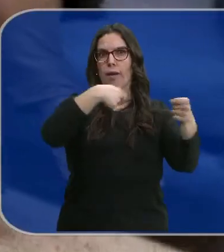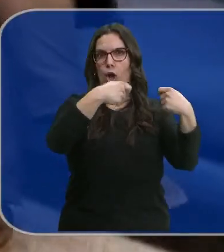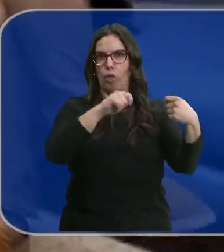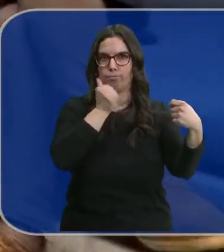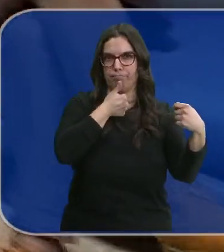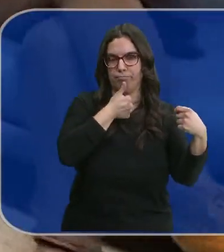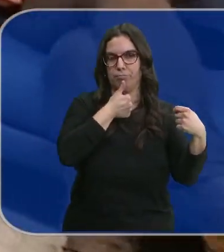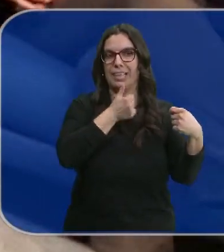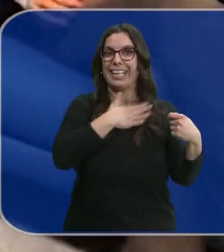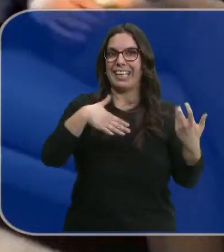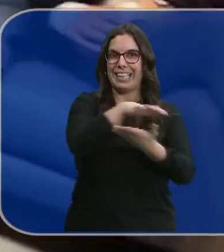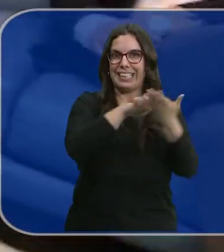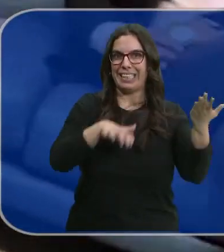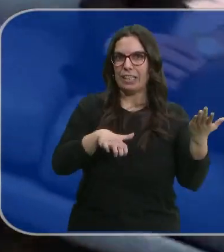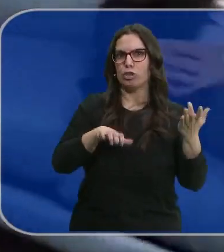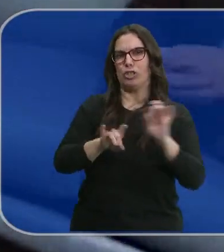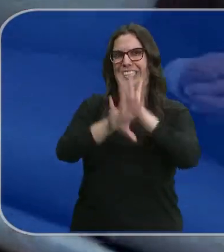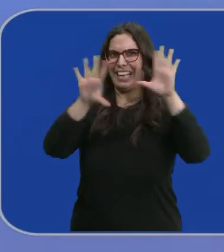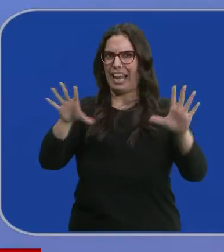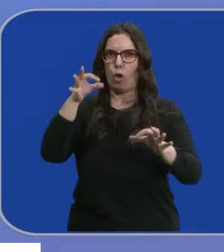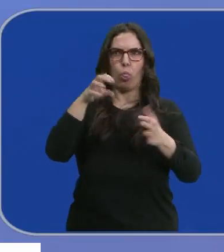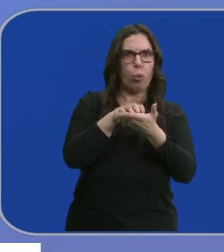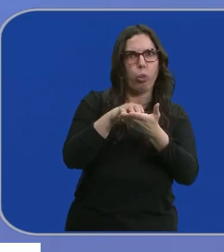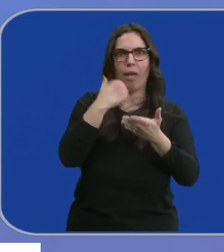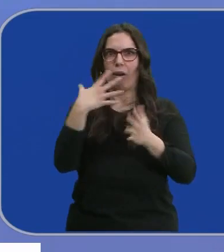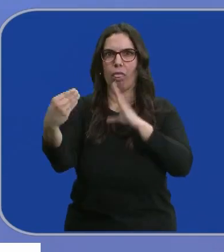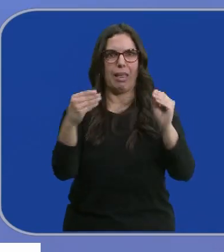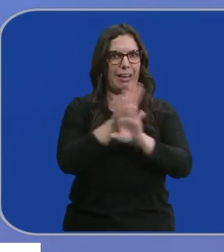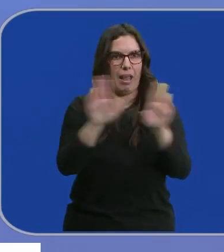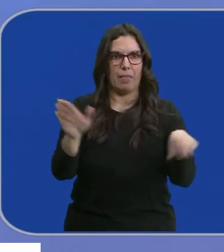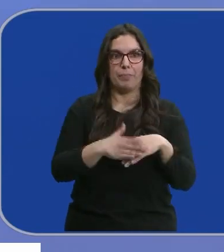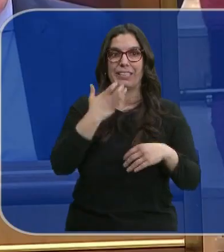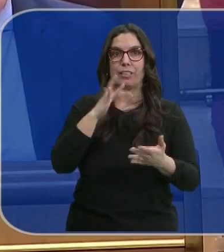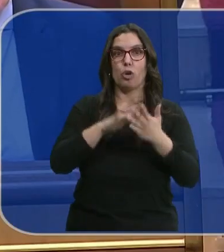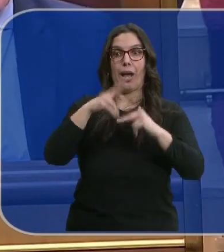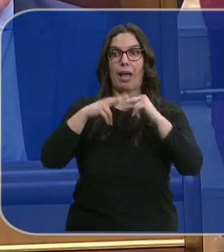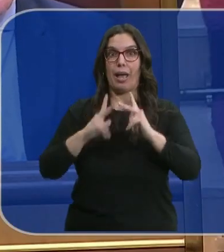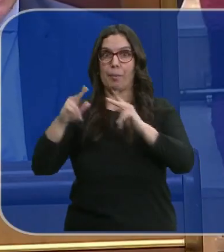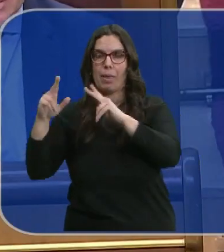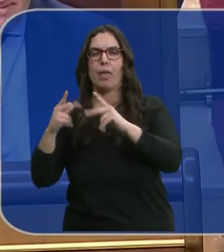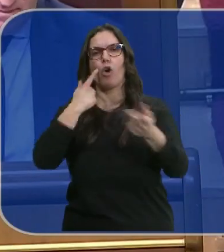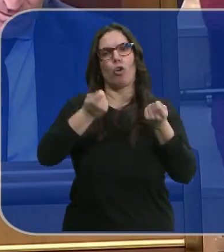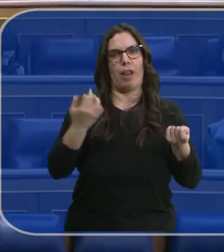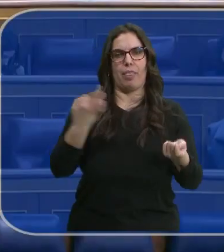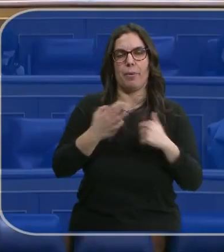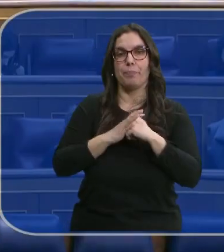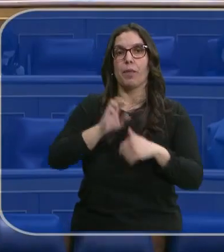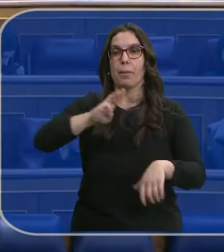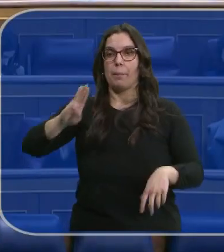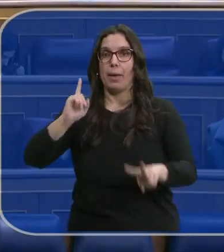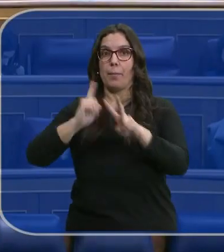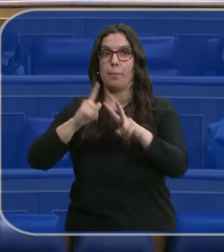discreción. Quieren que el texto no admita dudas jurídicas. Si hay enmiendas, serán de forma coordinada. PP y Vox, que ya vieron tumbadas